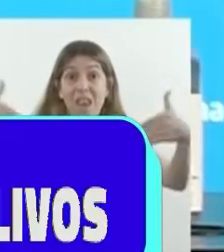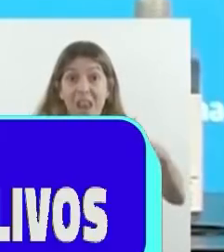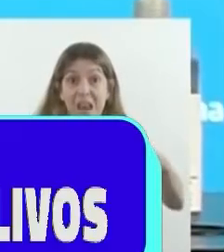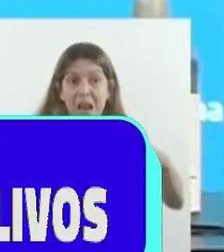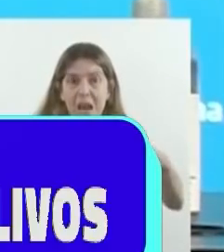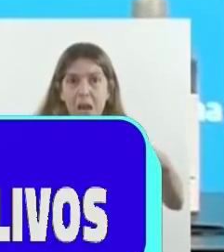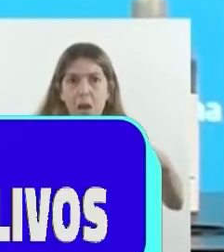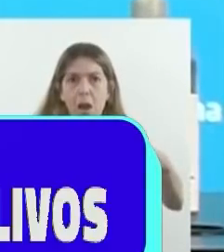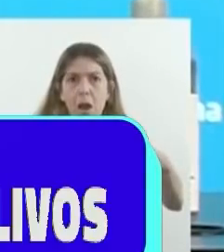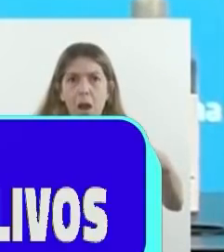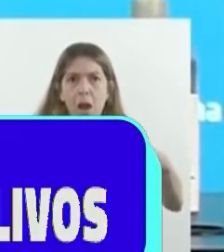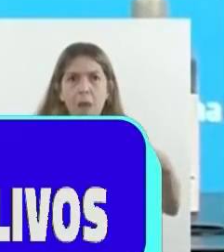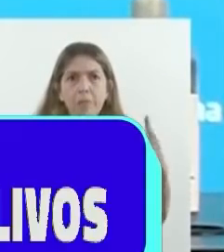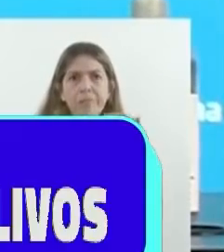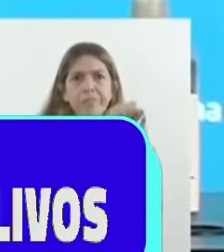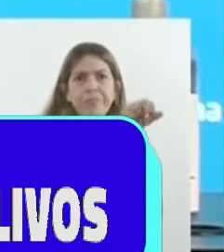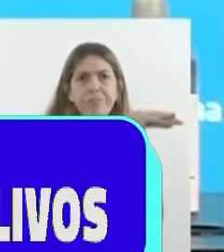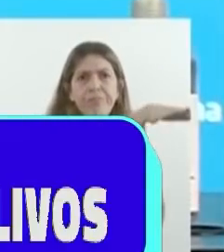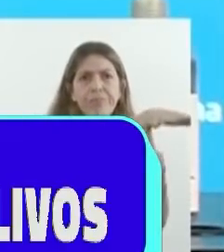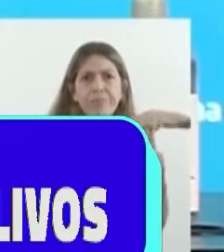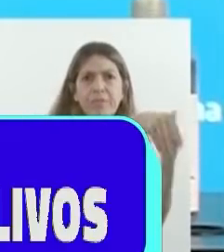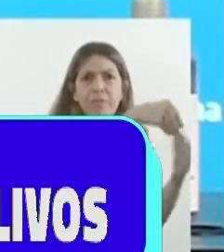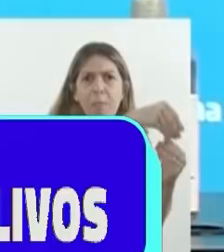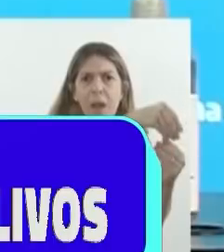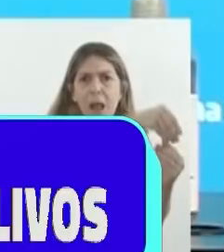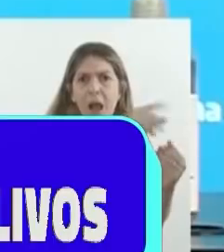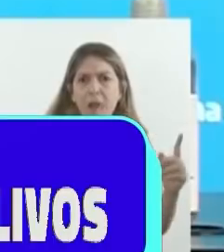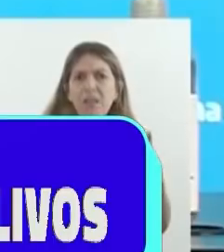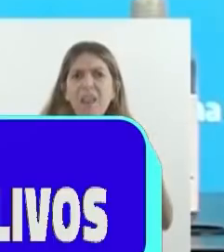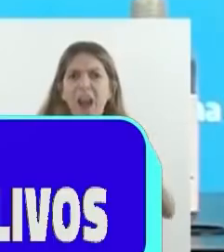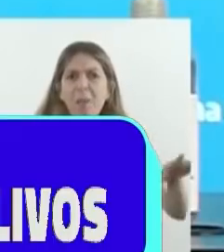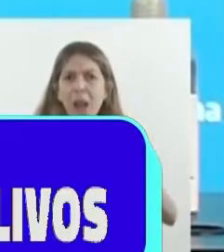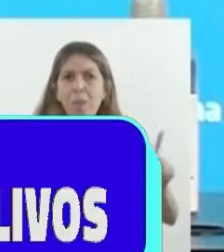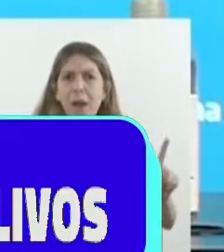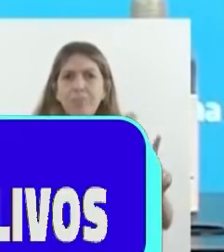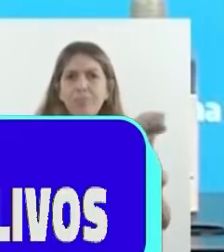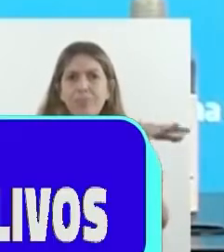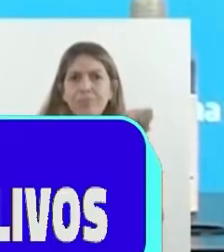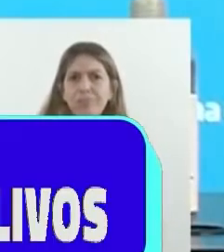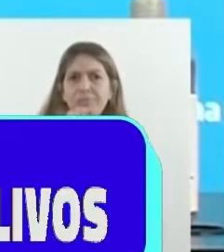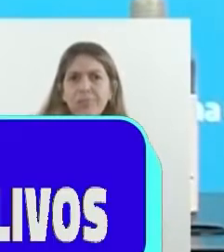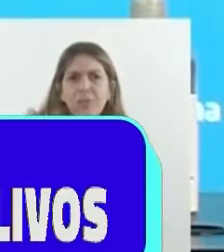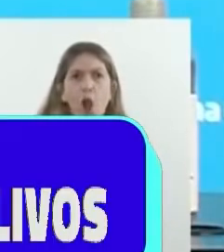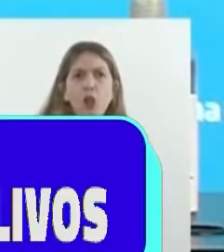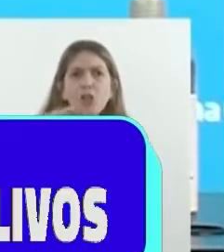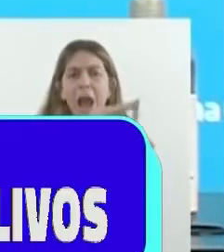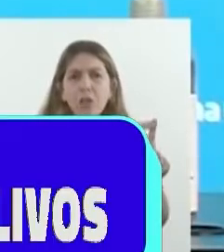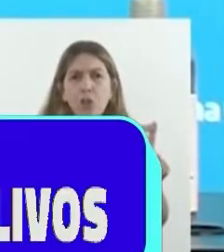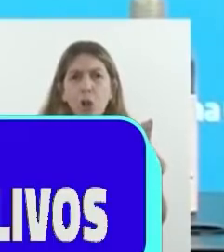se genera todo un movimiento social que incrementa mucho la